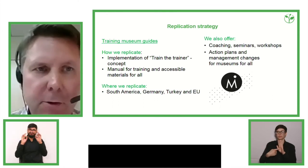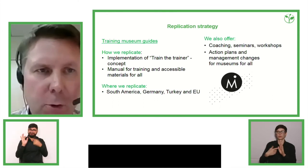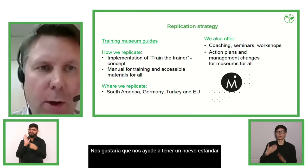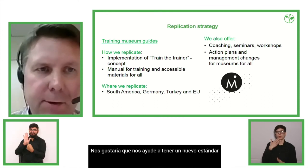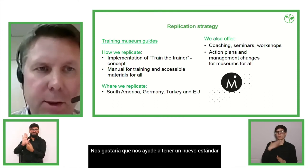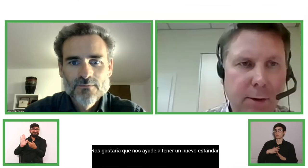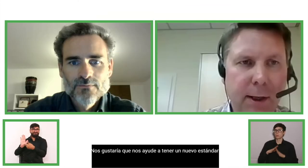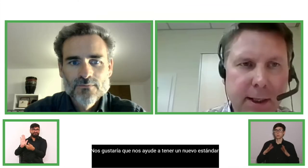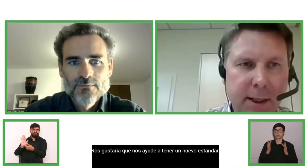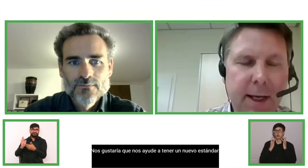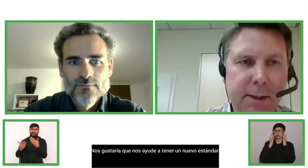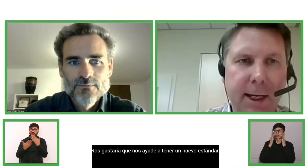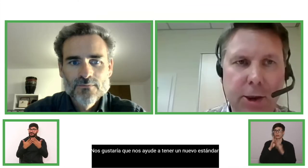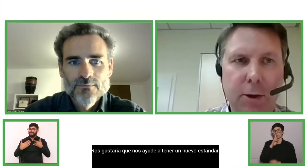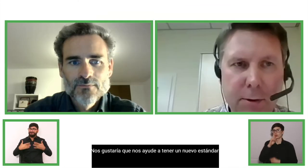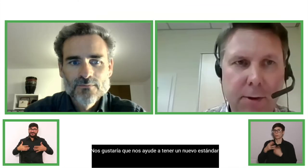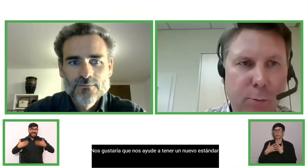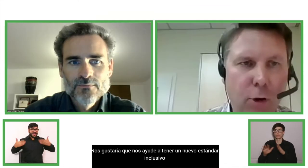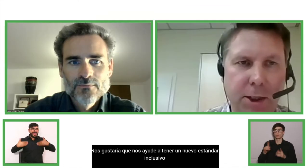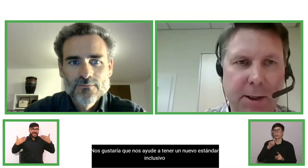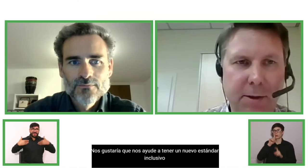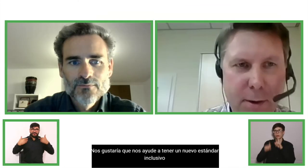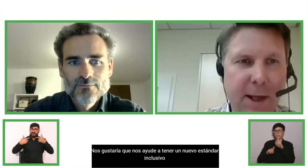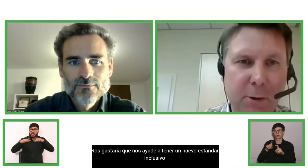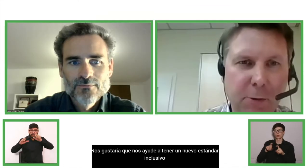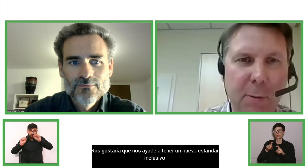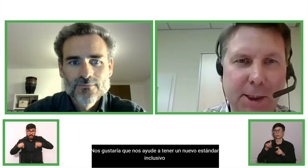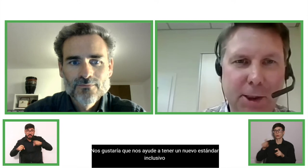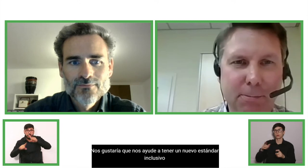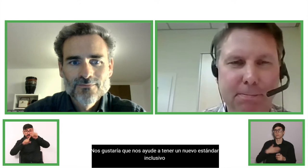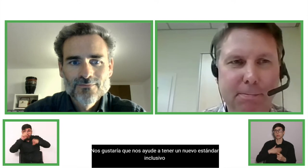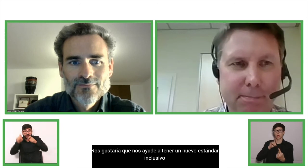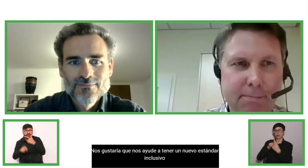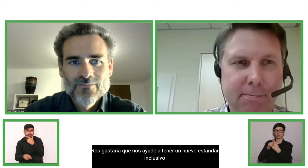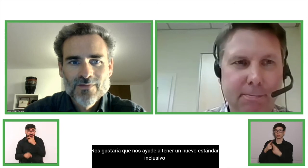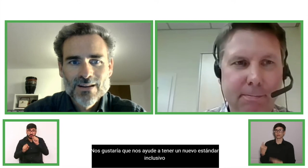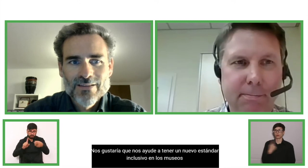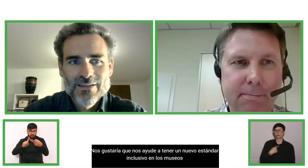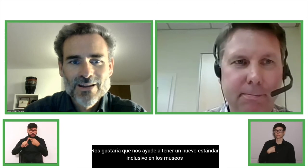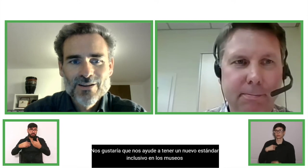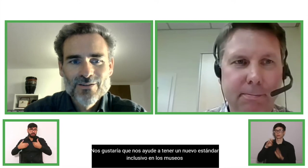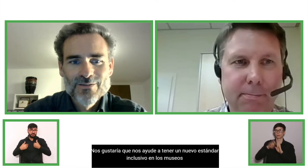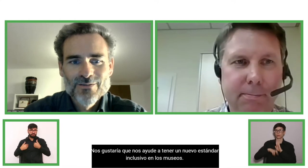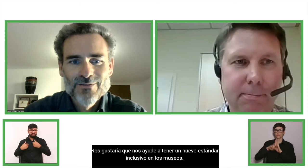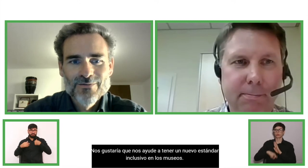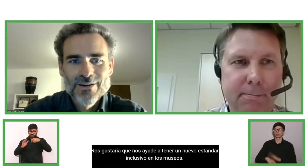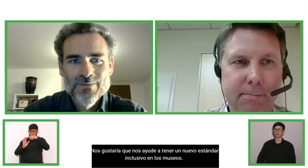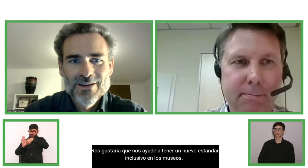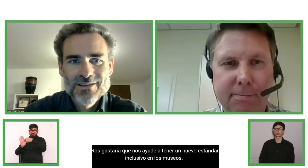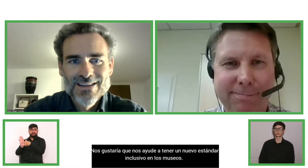muy contentos de responder cualquier pregunta y que se contacten con nosotros en nuestro proyecto. Muchas gracias.